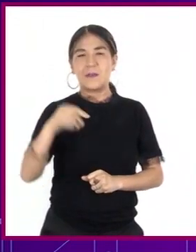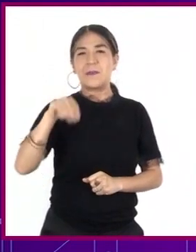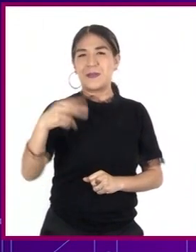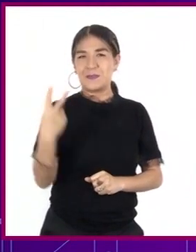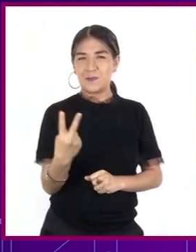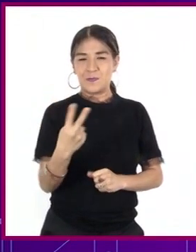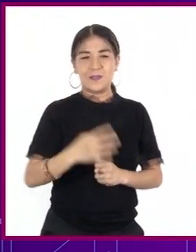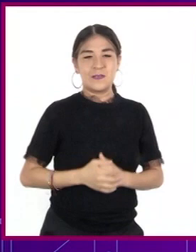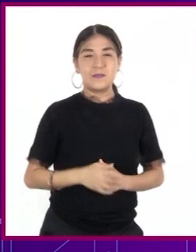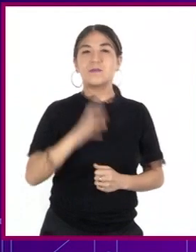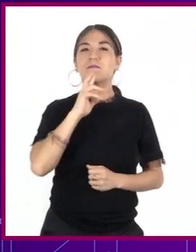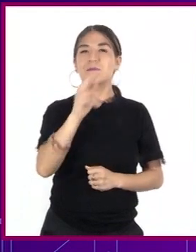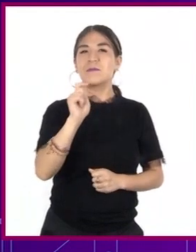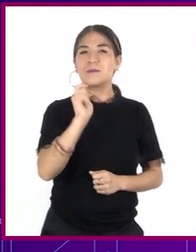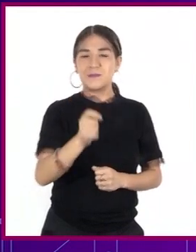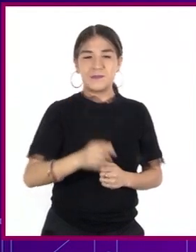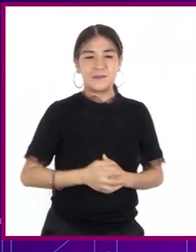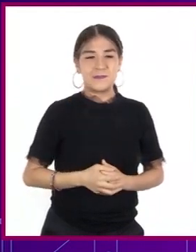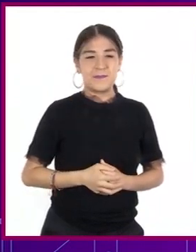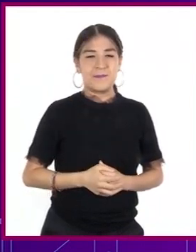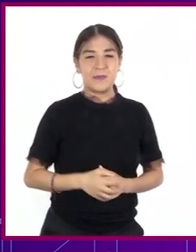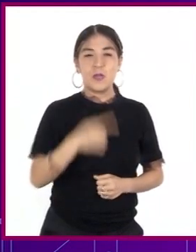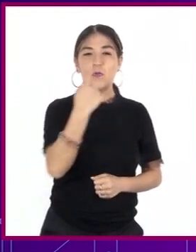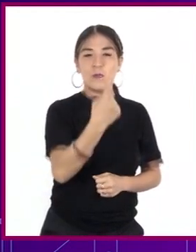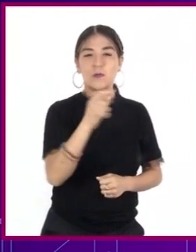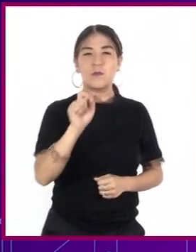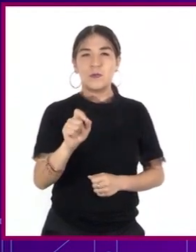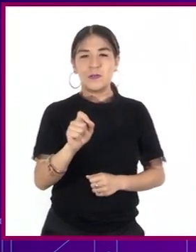0.0387, queda como producto